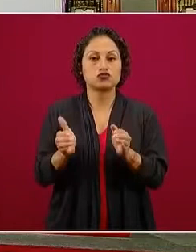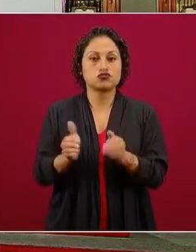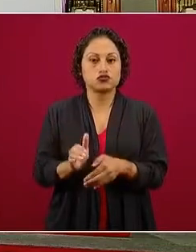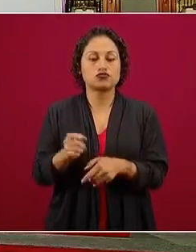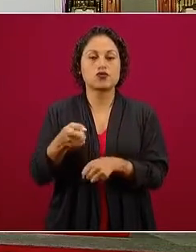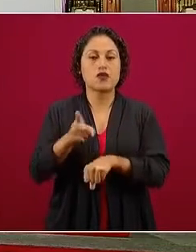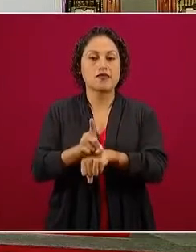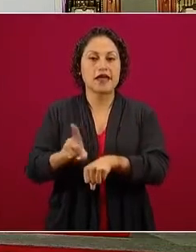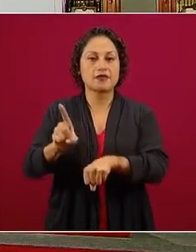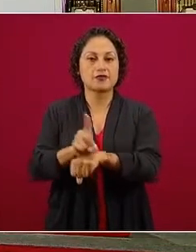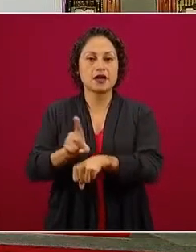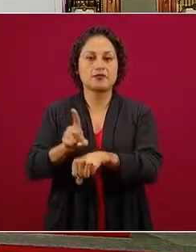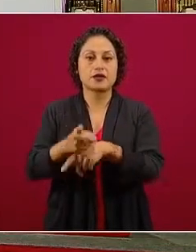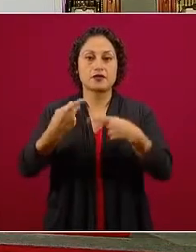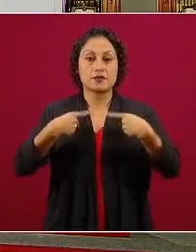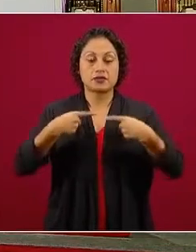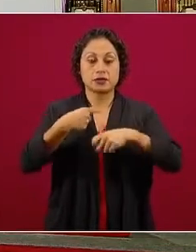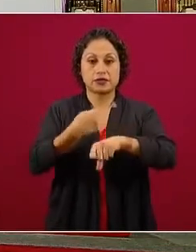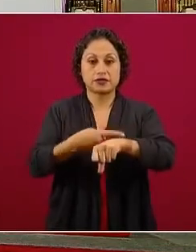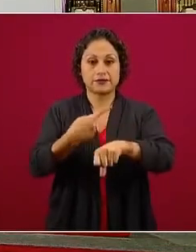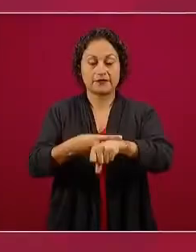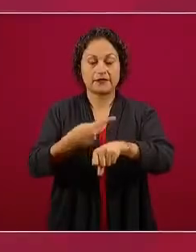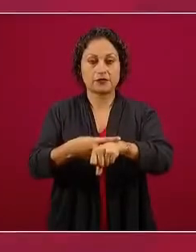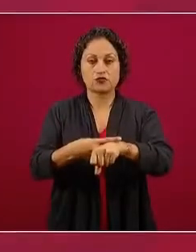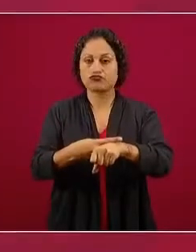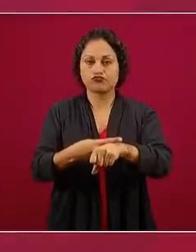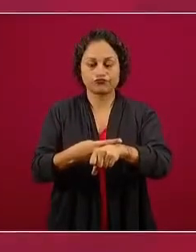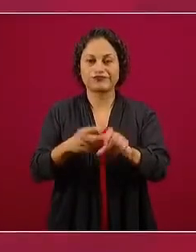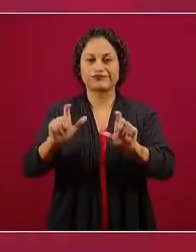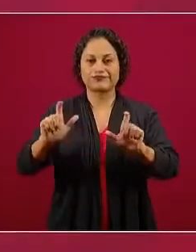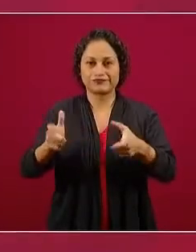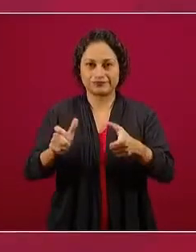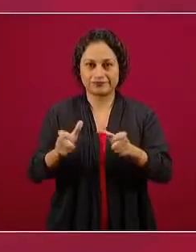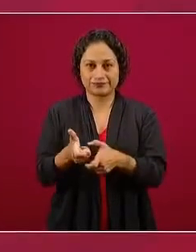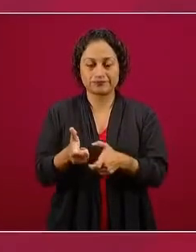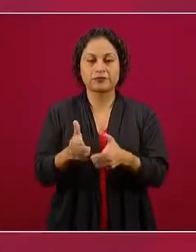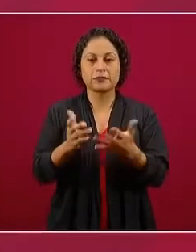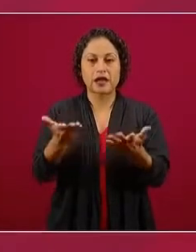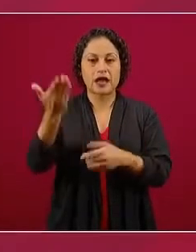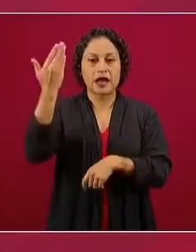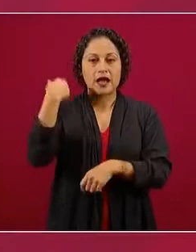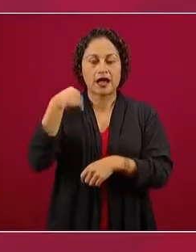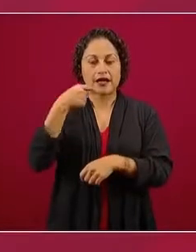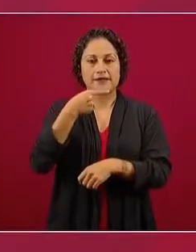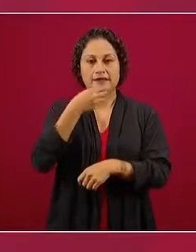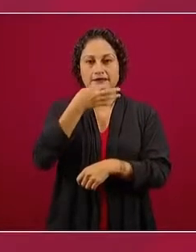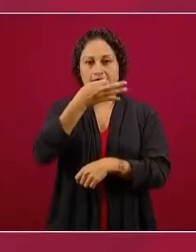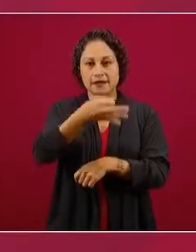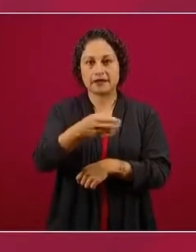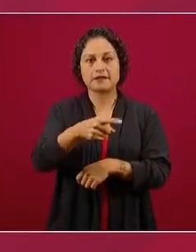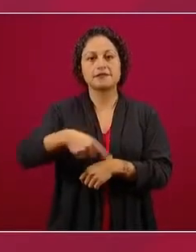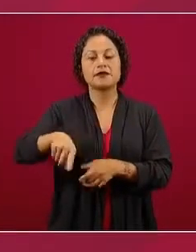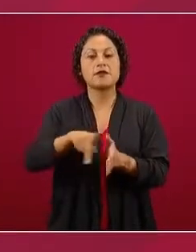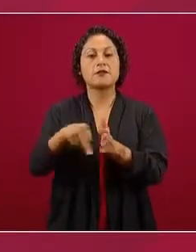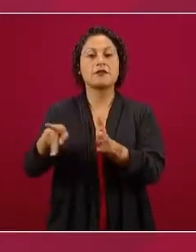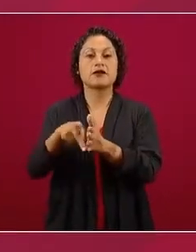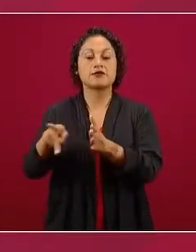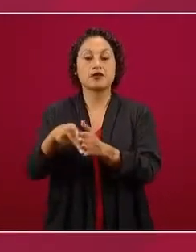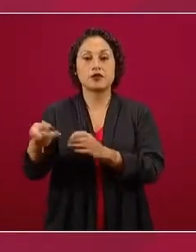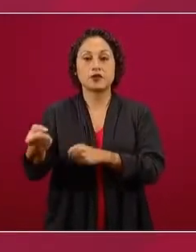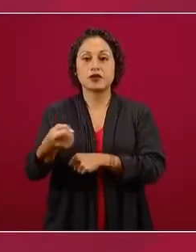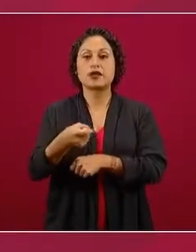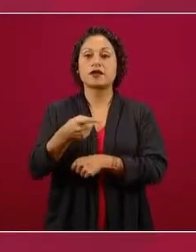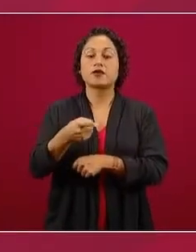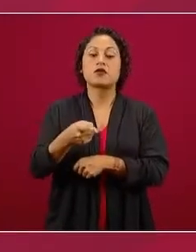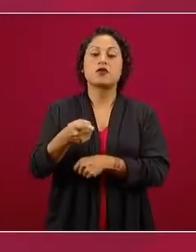diarios. Imaginábamos que los medios de comunicación, que durante muchas semanas estuvieron entusiastas con decir